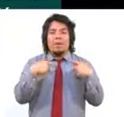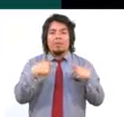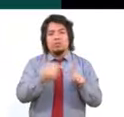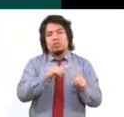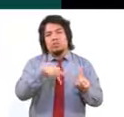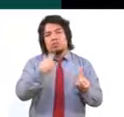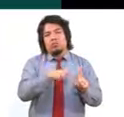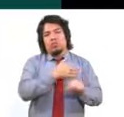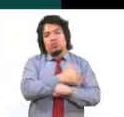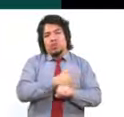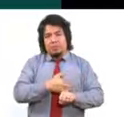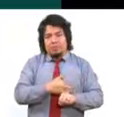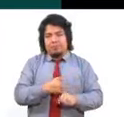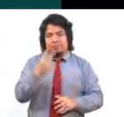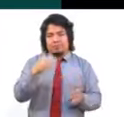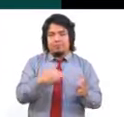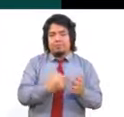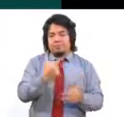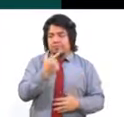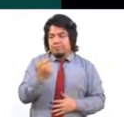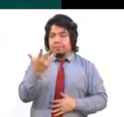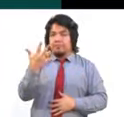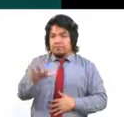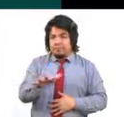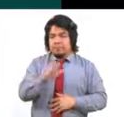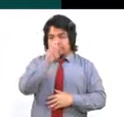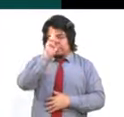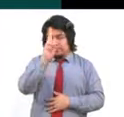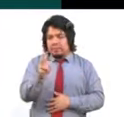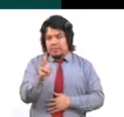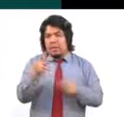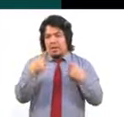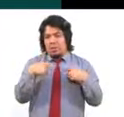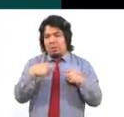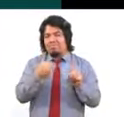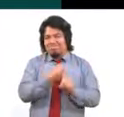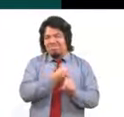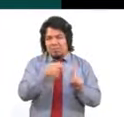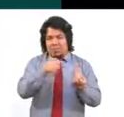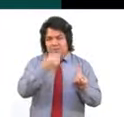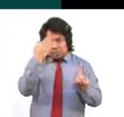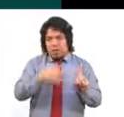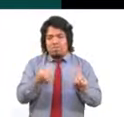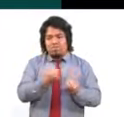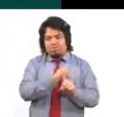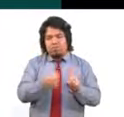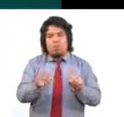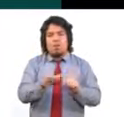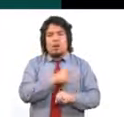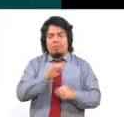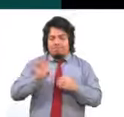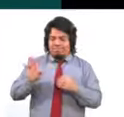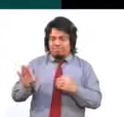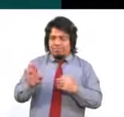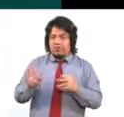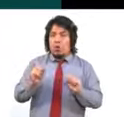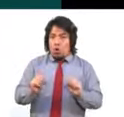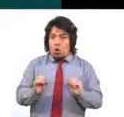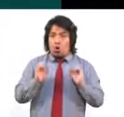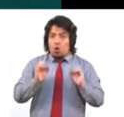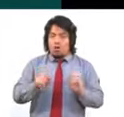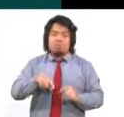ellas, y 2.710 prohibiciones a la persona agresora de intimidar o molestar por